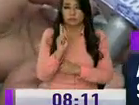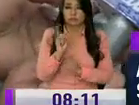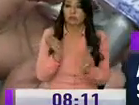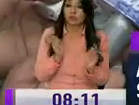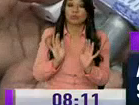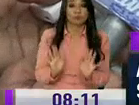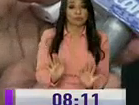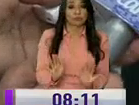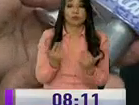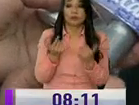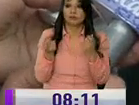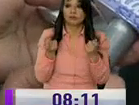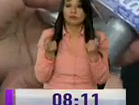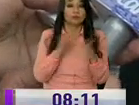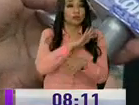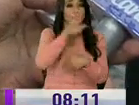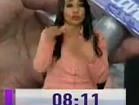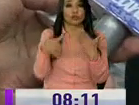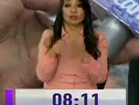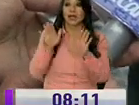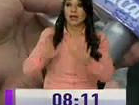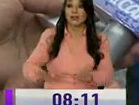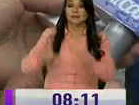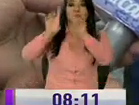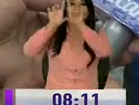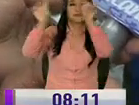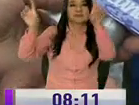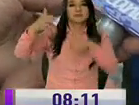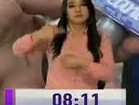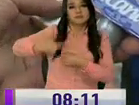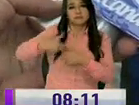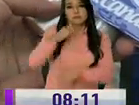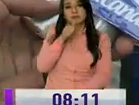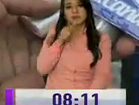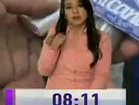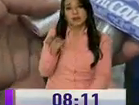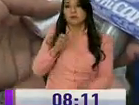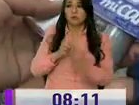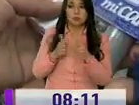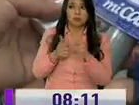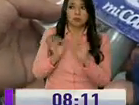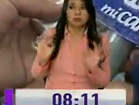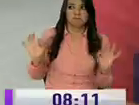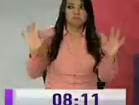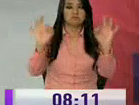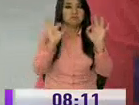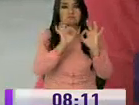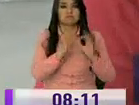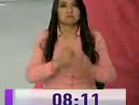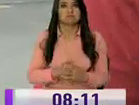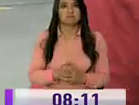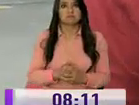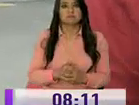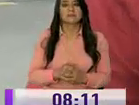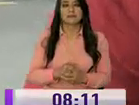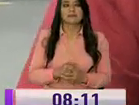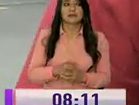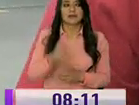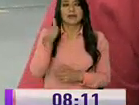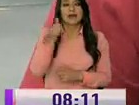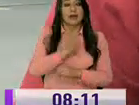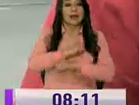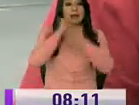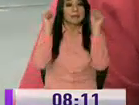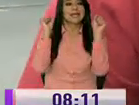Entonces, estamos haciendo el control en este tipo de gasolineras que son privadas y no ha habido ningún incremento. Sí, sí tuvimos desabastecimiento hoy en la